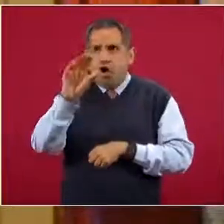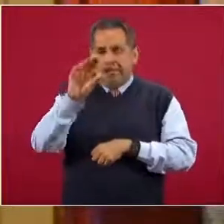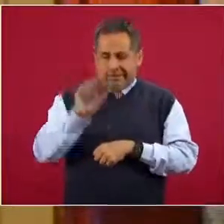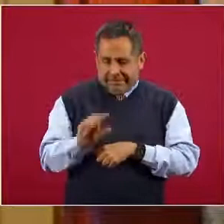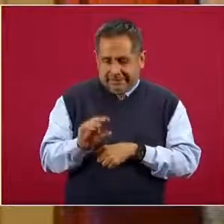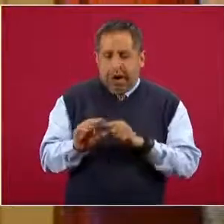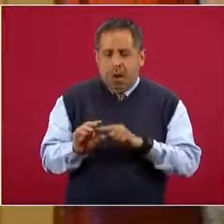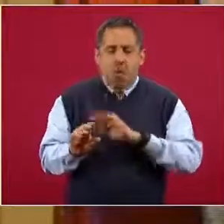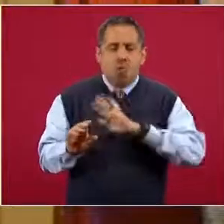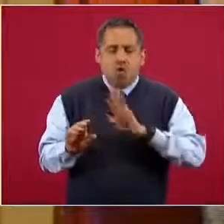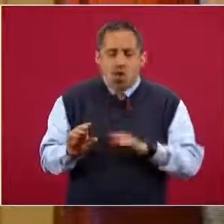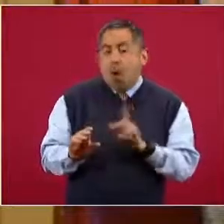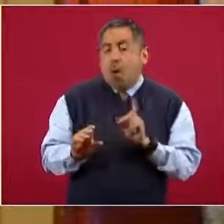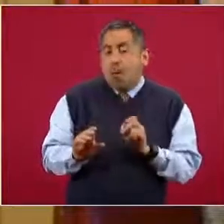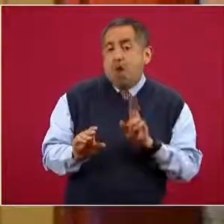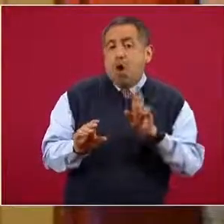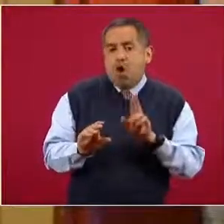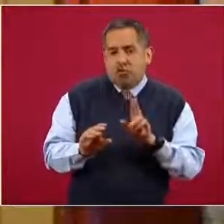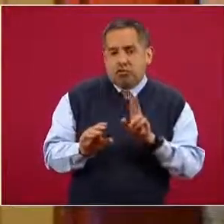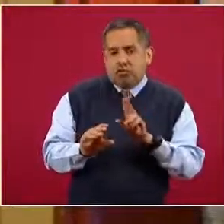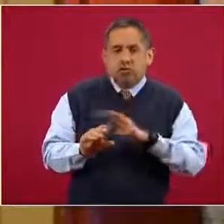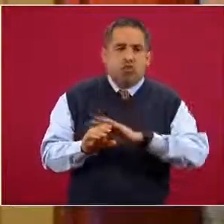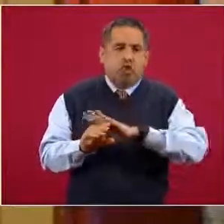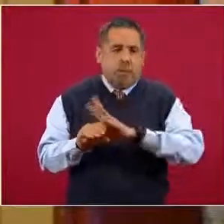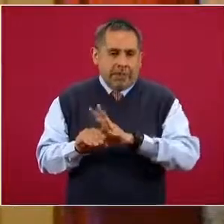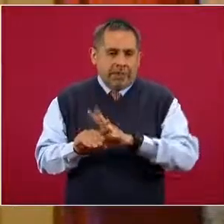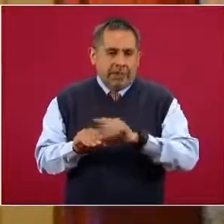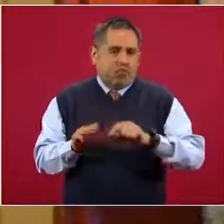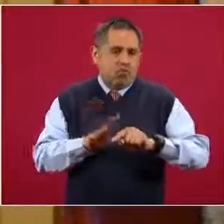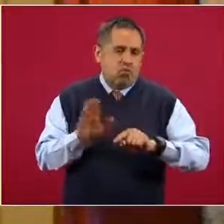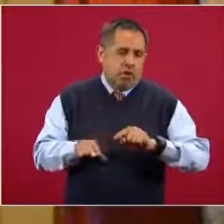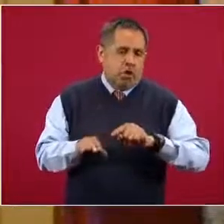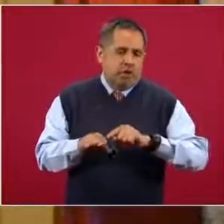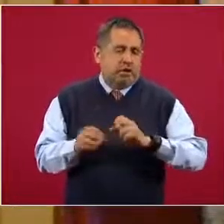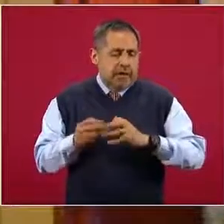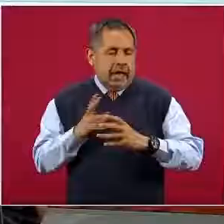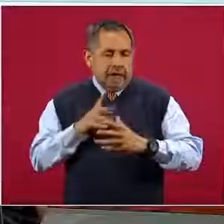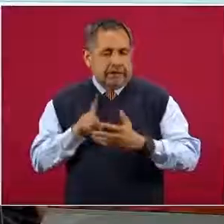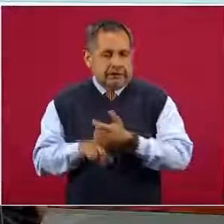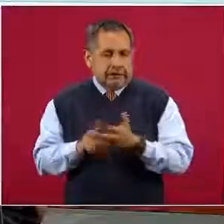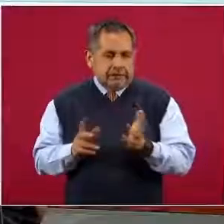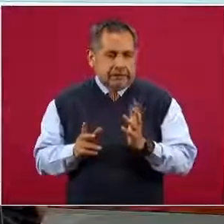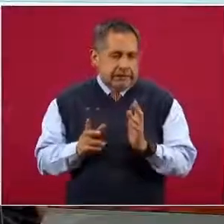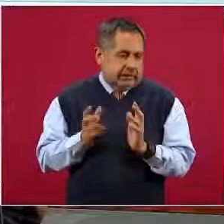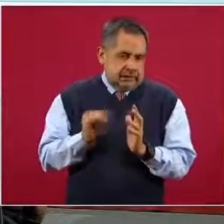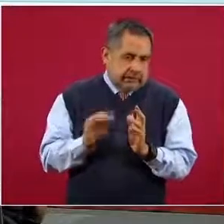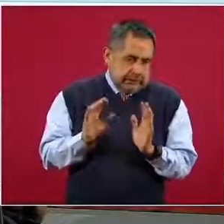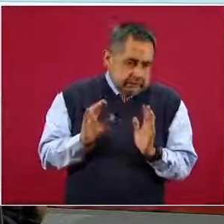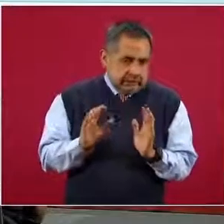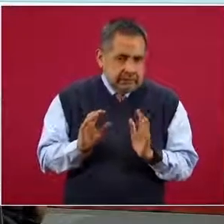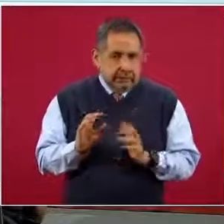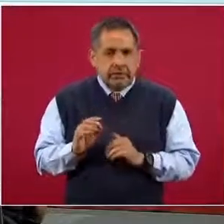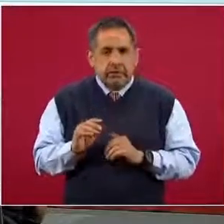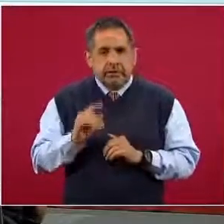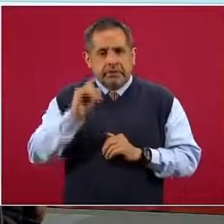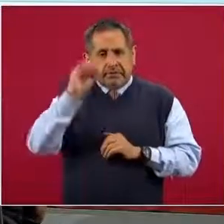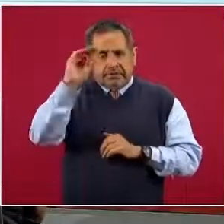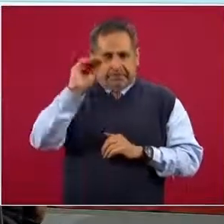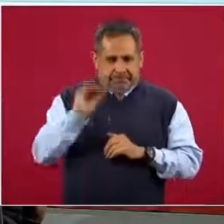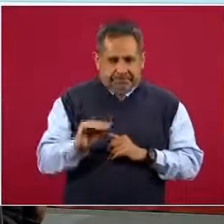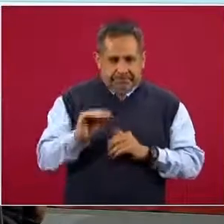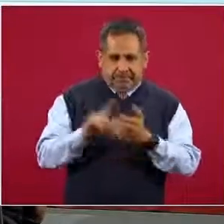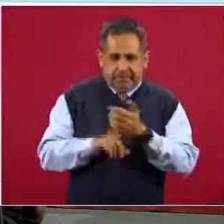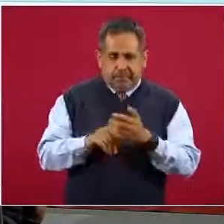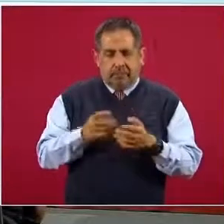casos confirmados están las defunciones confirmadas, ¿no? Es una característica diferente, pero forman